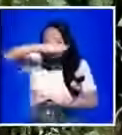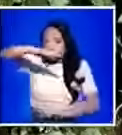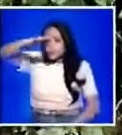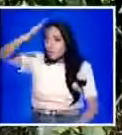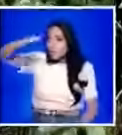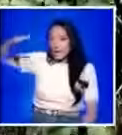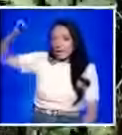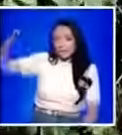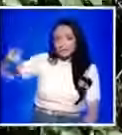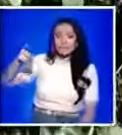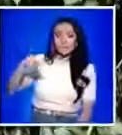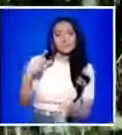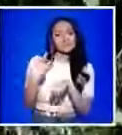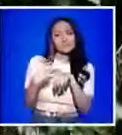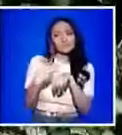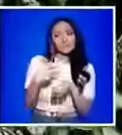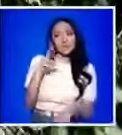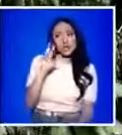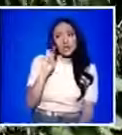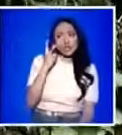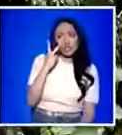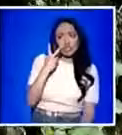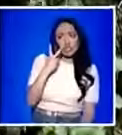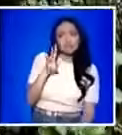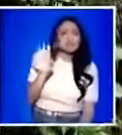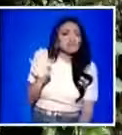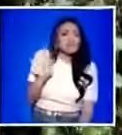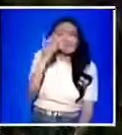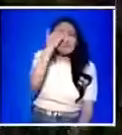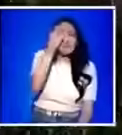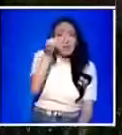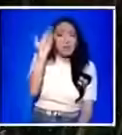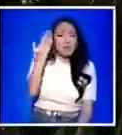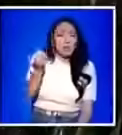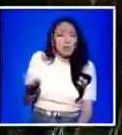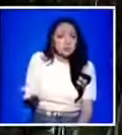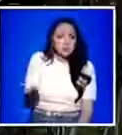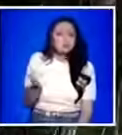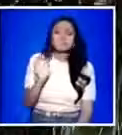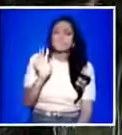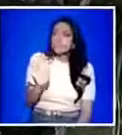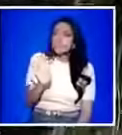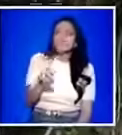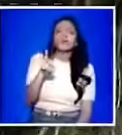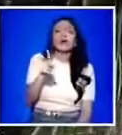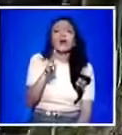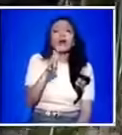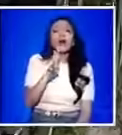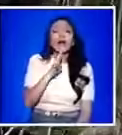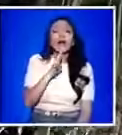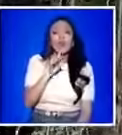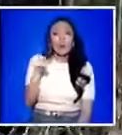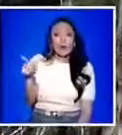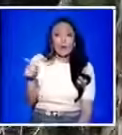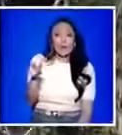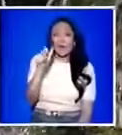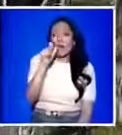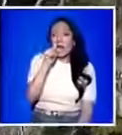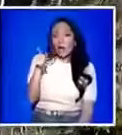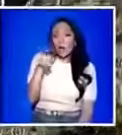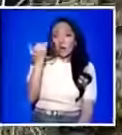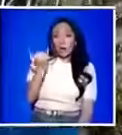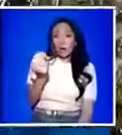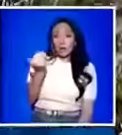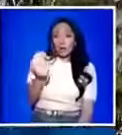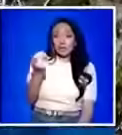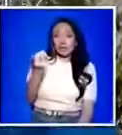y en ocasiones pasa desapercibida o olvidada. Hablamos de las vertientes naturales de agua, que en la actualidad se han visto